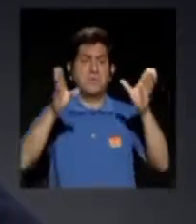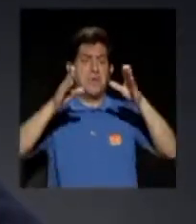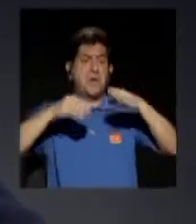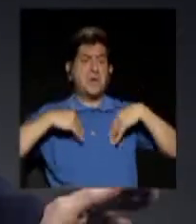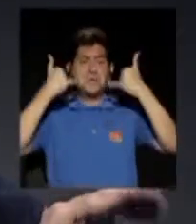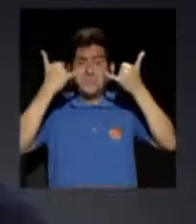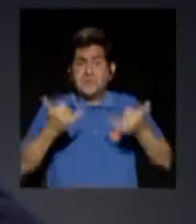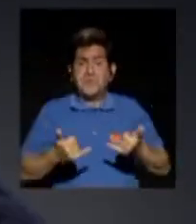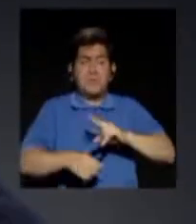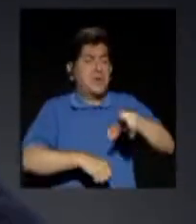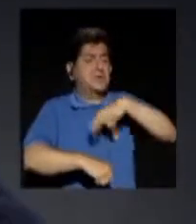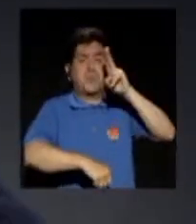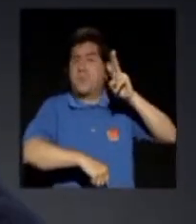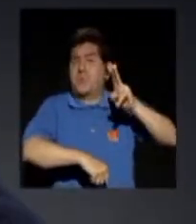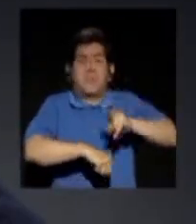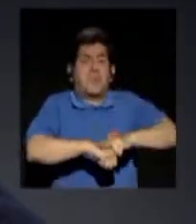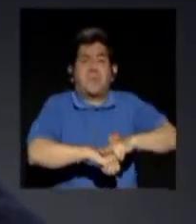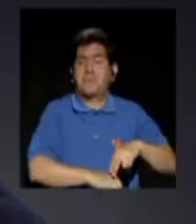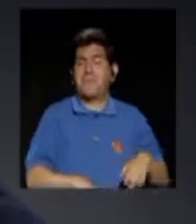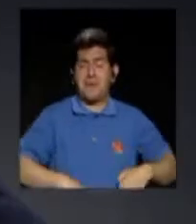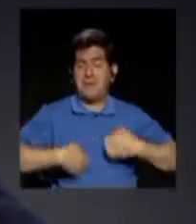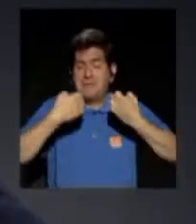como lo más normal del mundo.